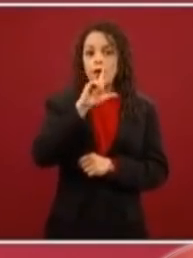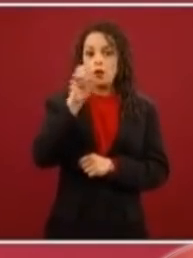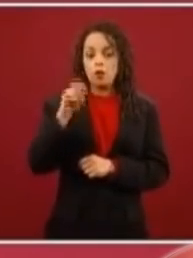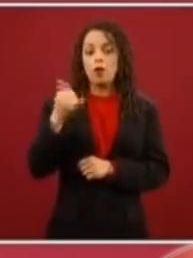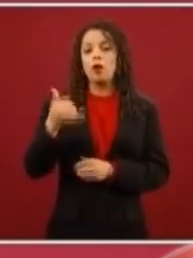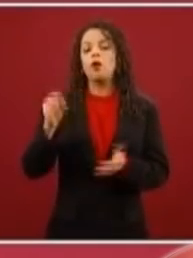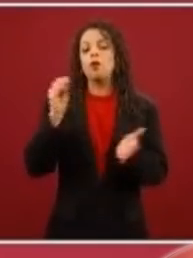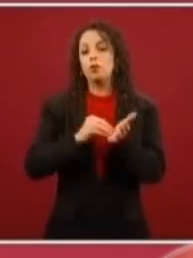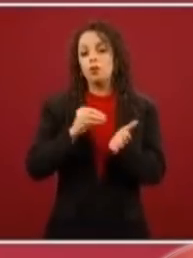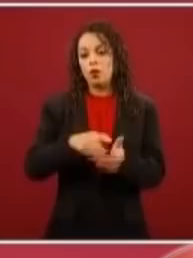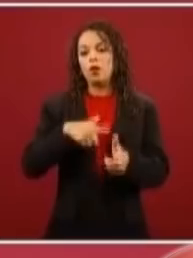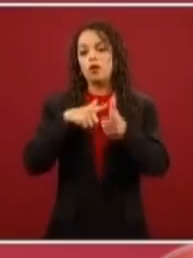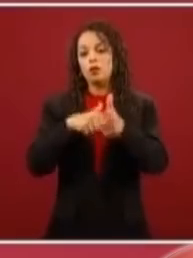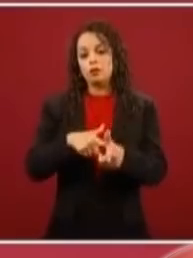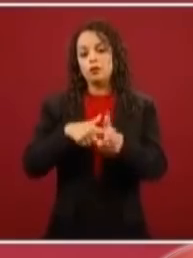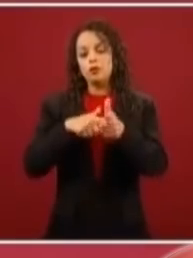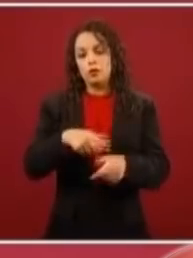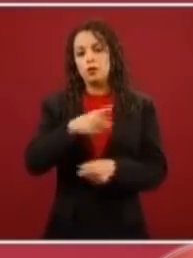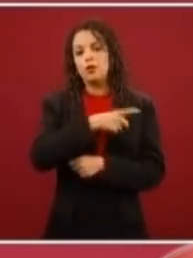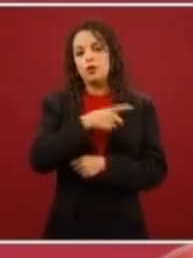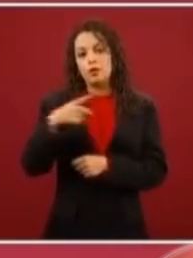debiendo lo mismo.